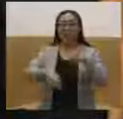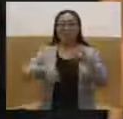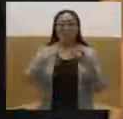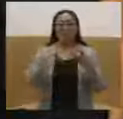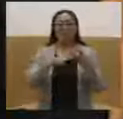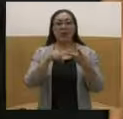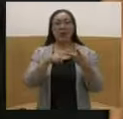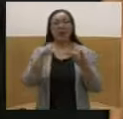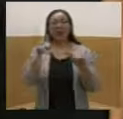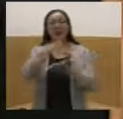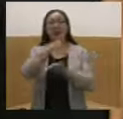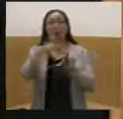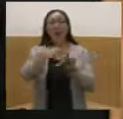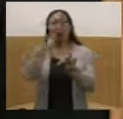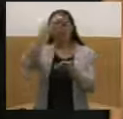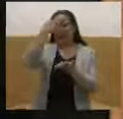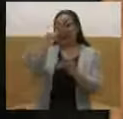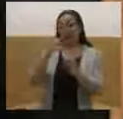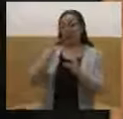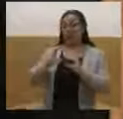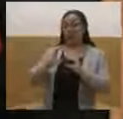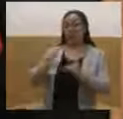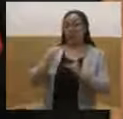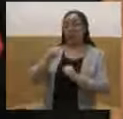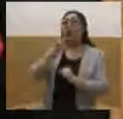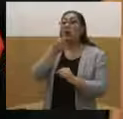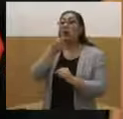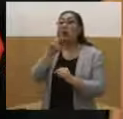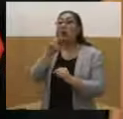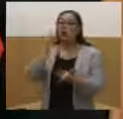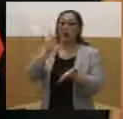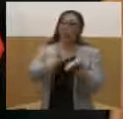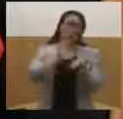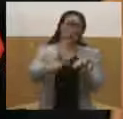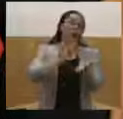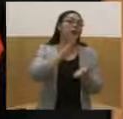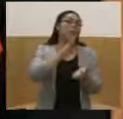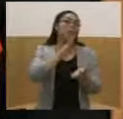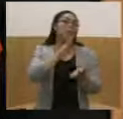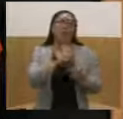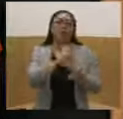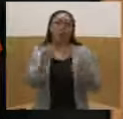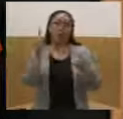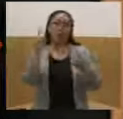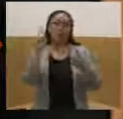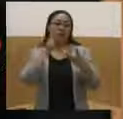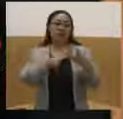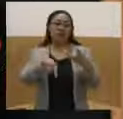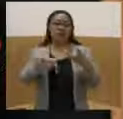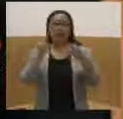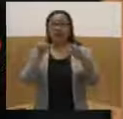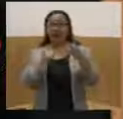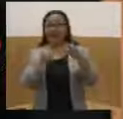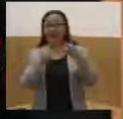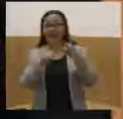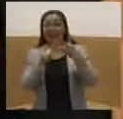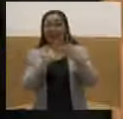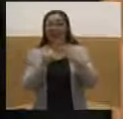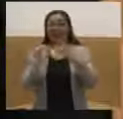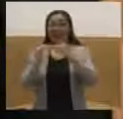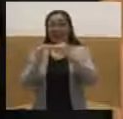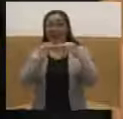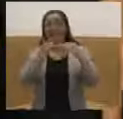infantiles para apoyar a las madres trabajadoras quedó eliminado. El programa para la inclusión y equidad de género quedó